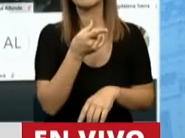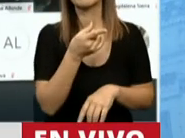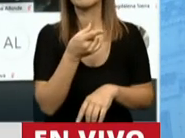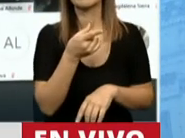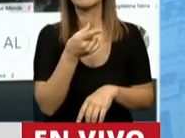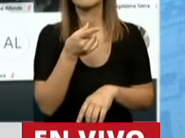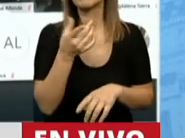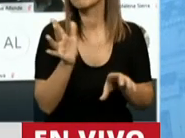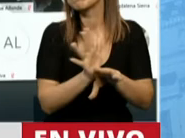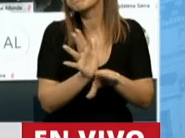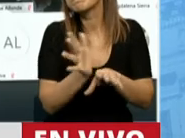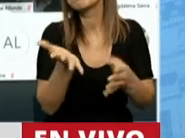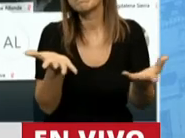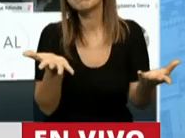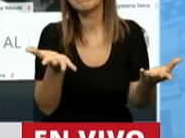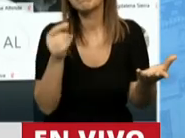Es decir,